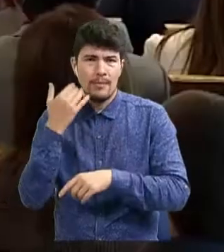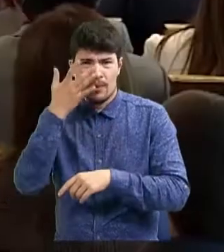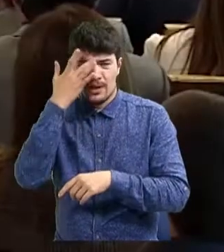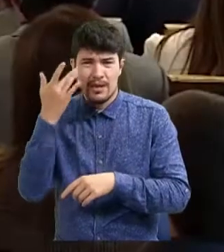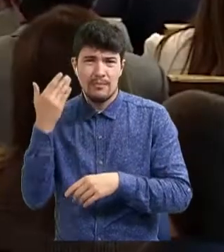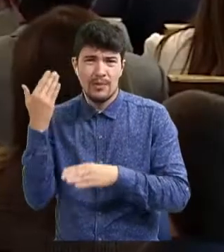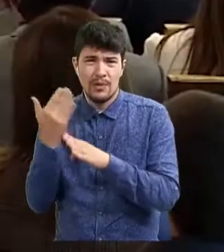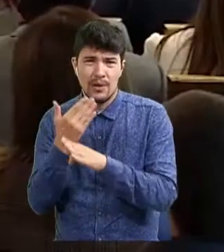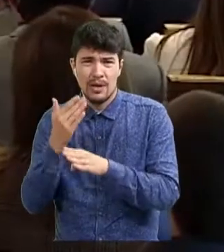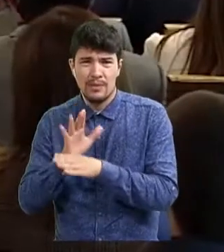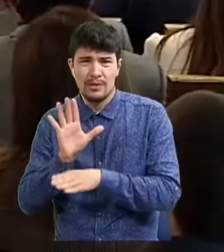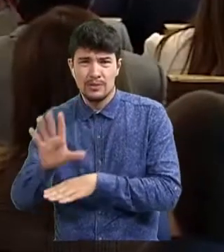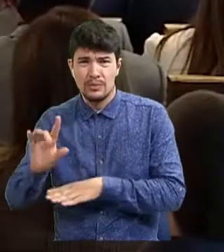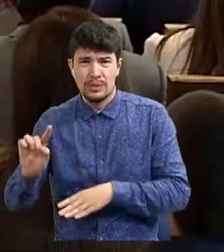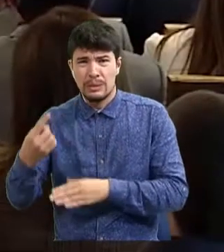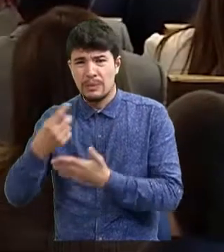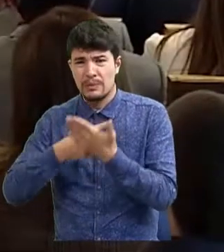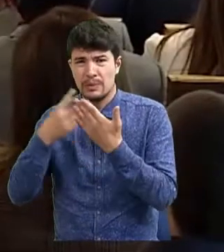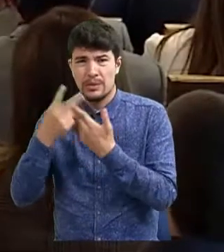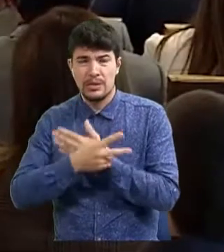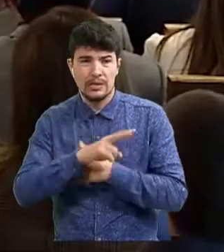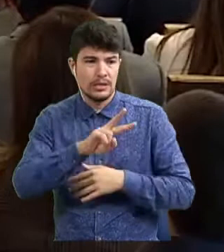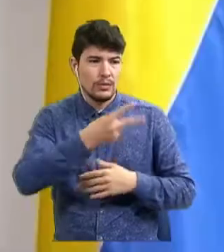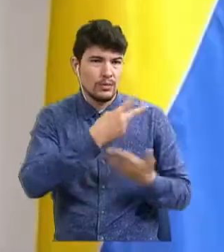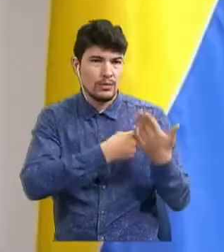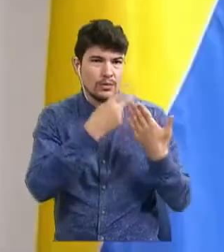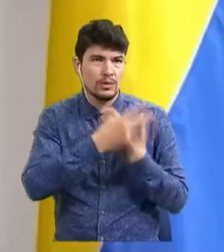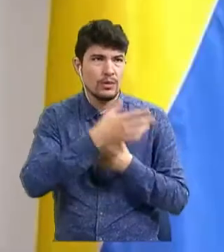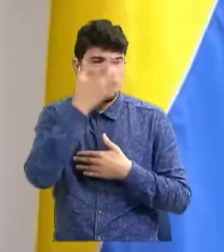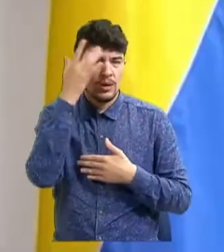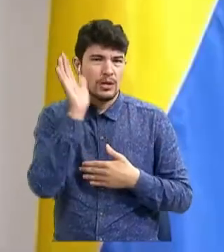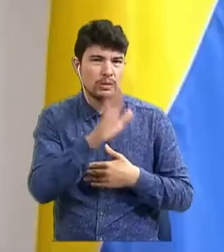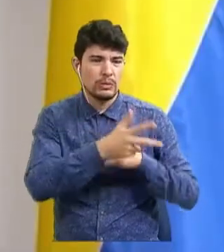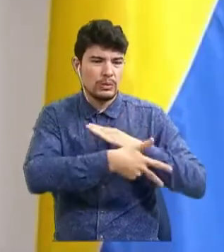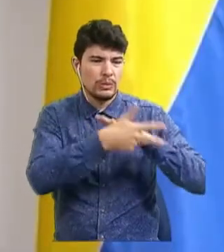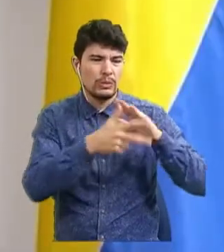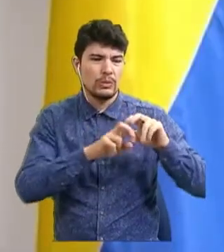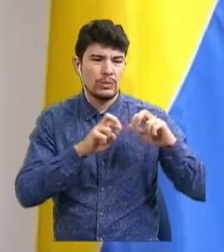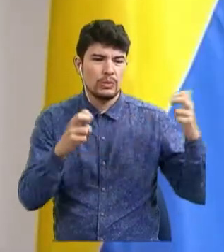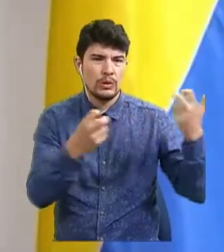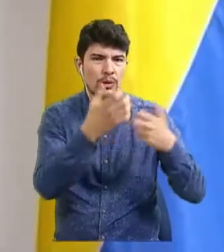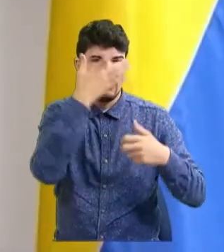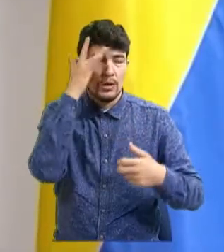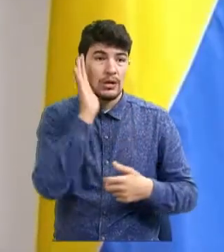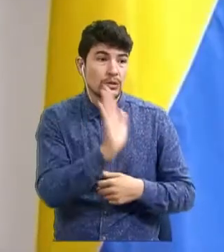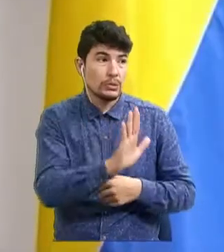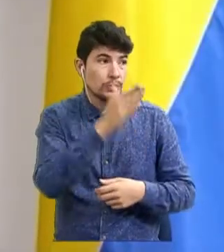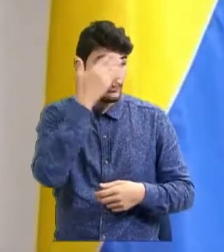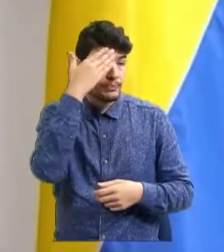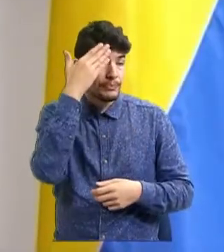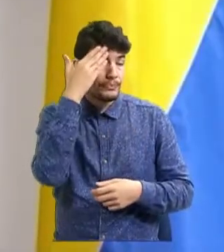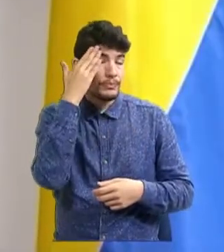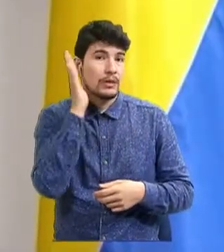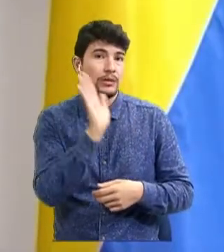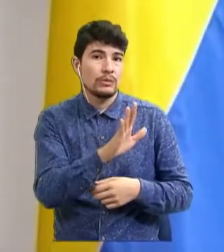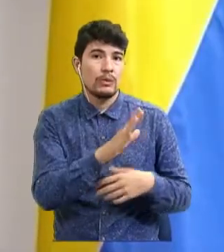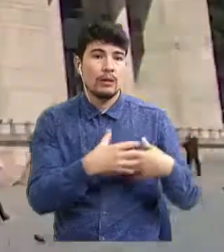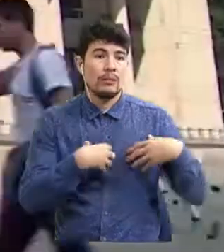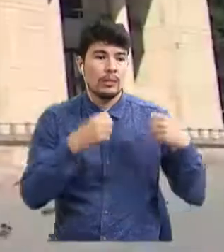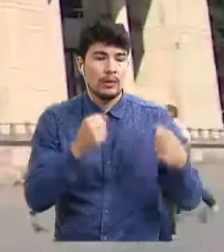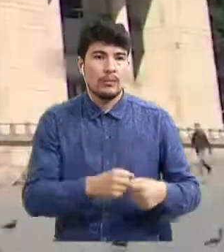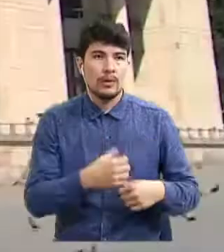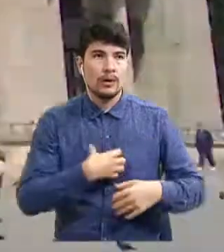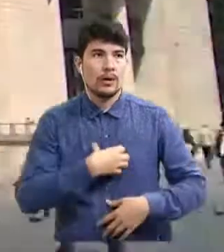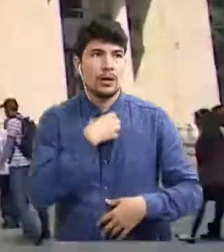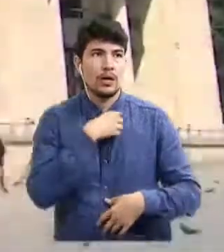micos que le colgaron al primer proyecto y el segundo lo tumbó la Corte Constitucional porque en su sabiduría le otorgaba jurisdicción al